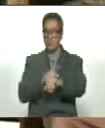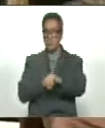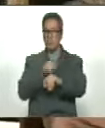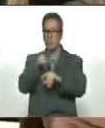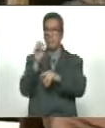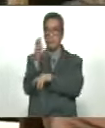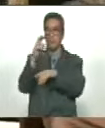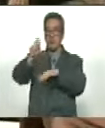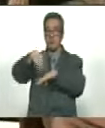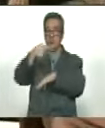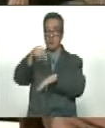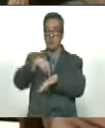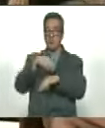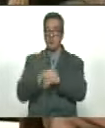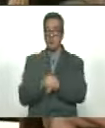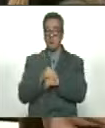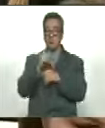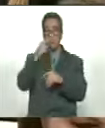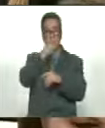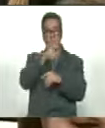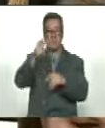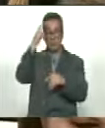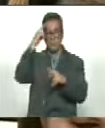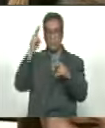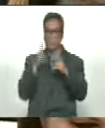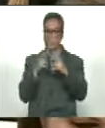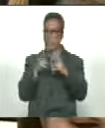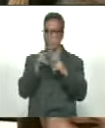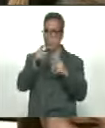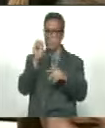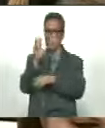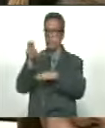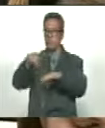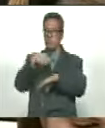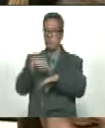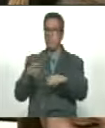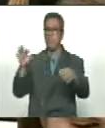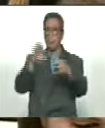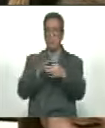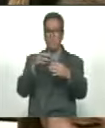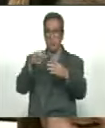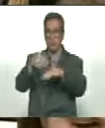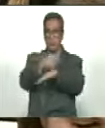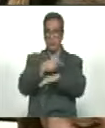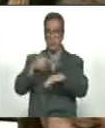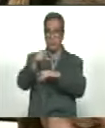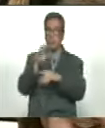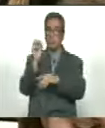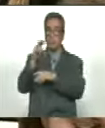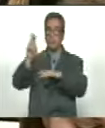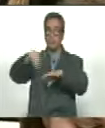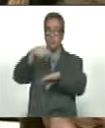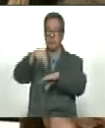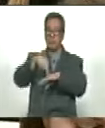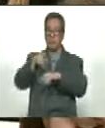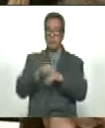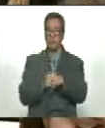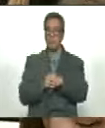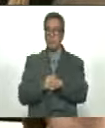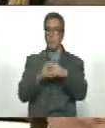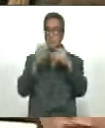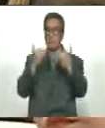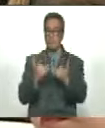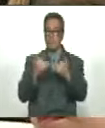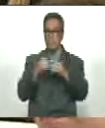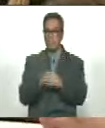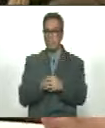La Asamblea Nacional, y el pueblo lo sabe, la Asamblea Nacional es parte de este Estado. La Asamblea Nacional, que ha